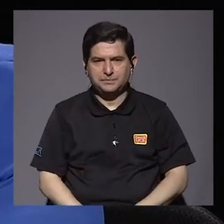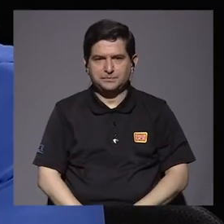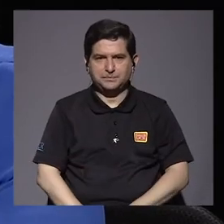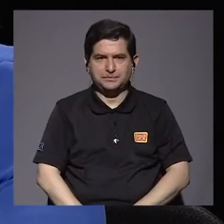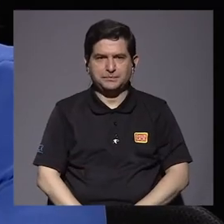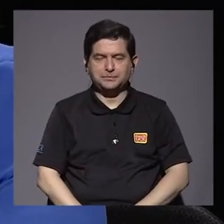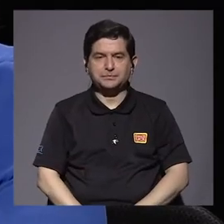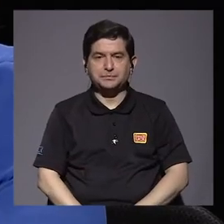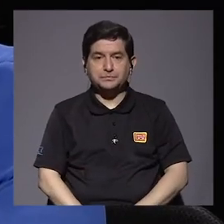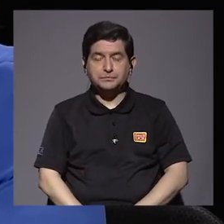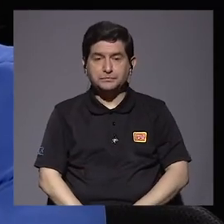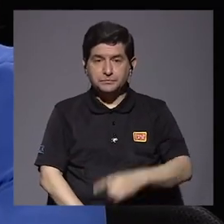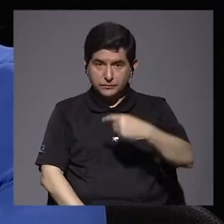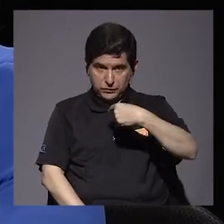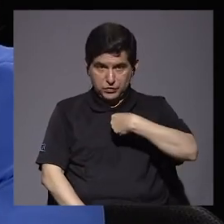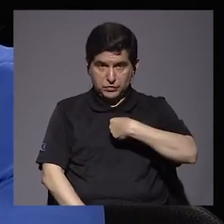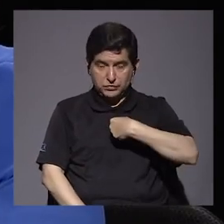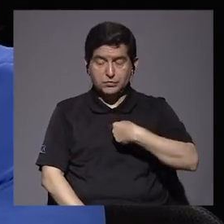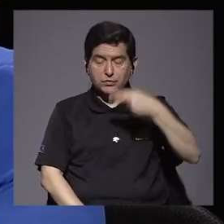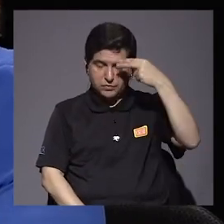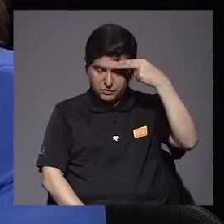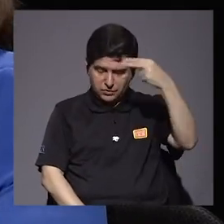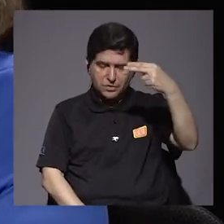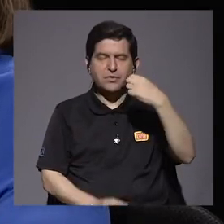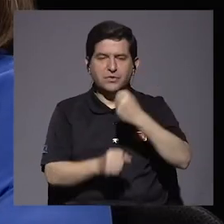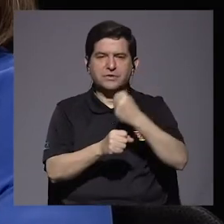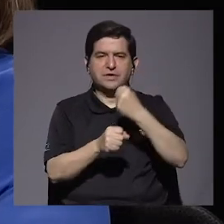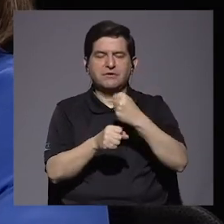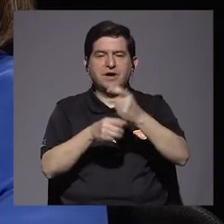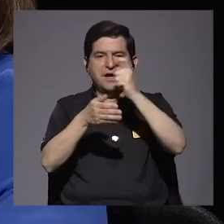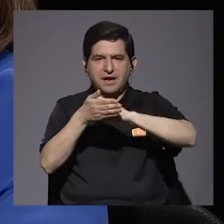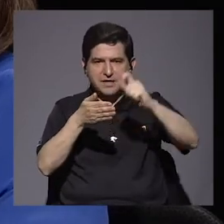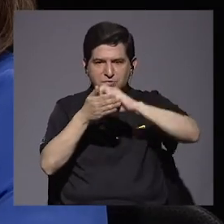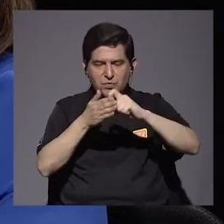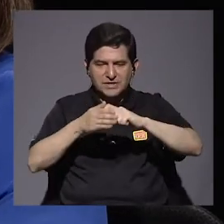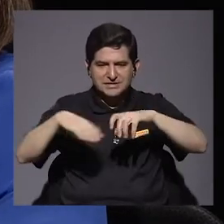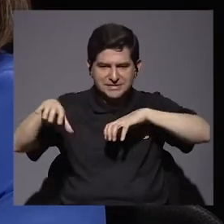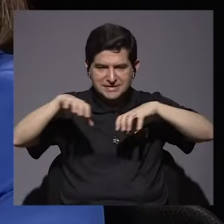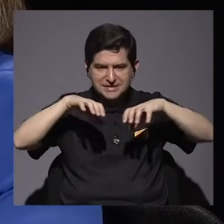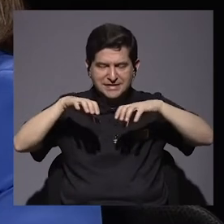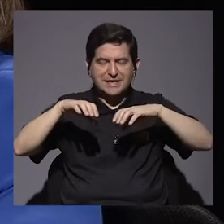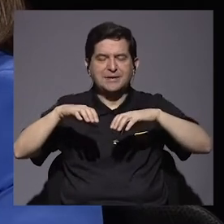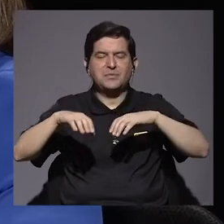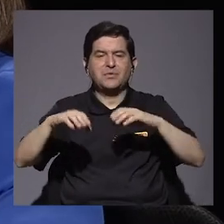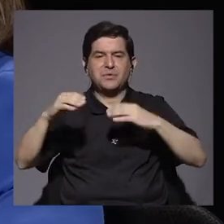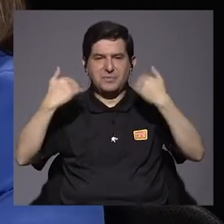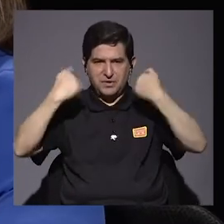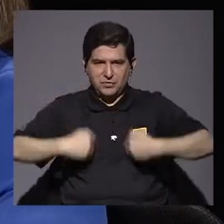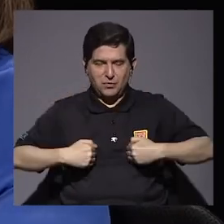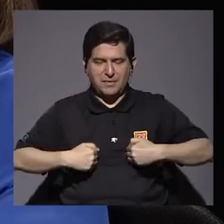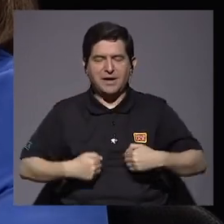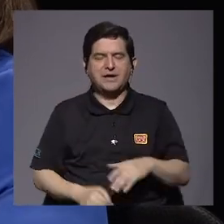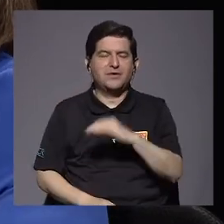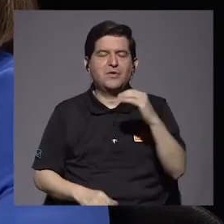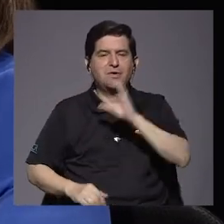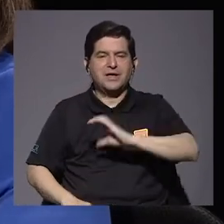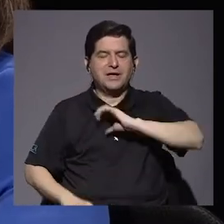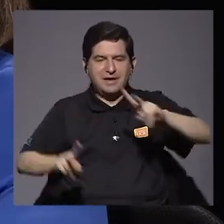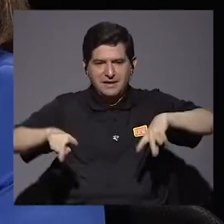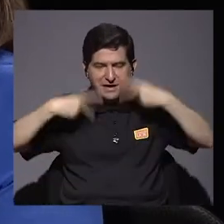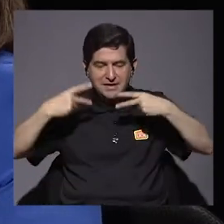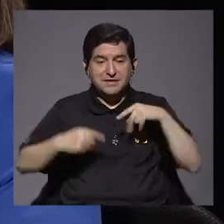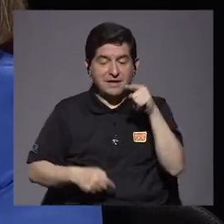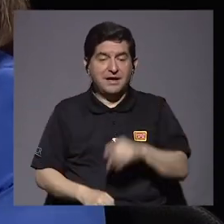bueno, yo tengo el honor de trabajar en la Escuela de Ciencias del Movimiento Humano y Calidad de Vida, que es una